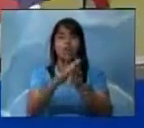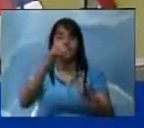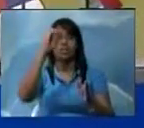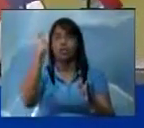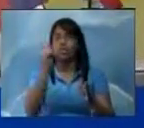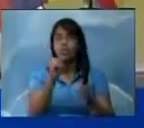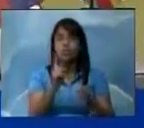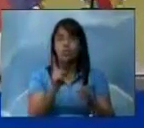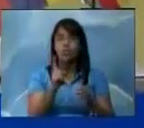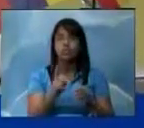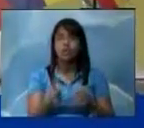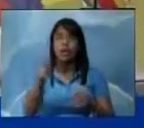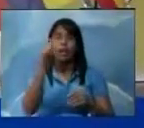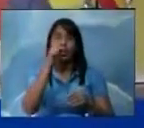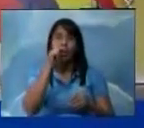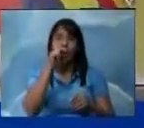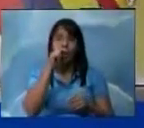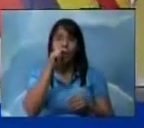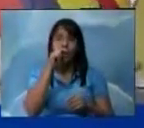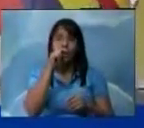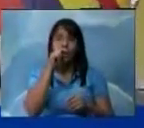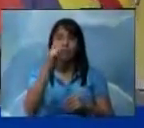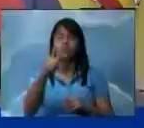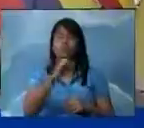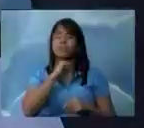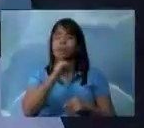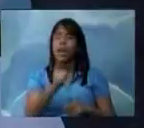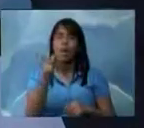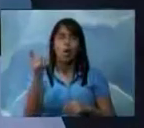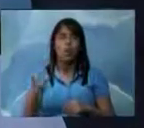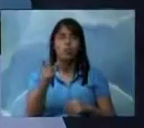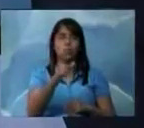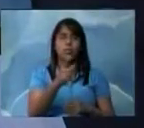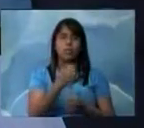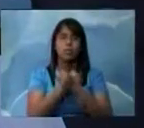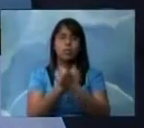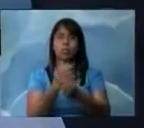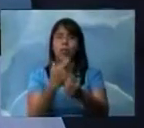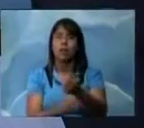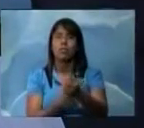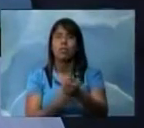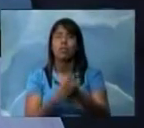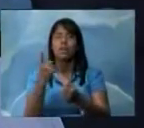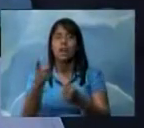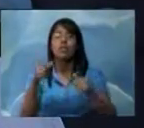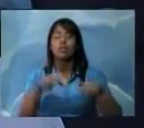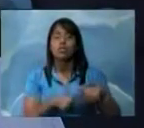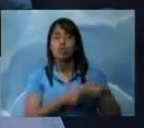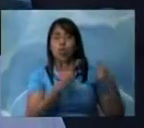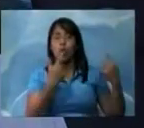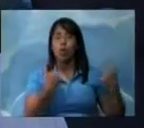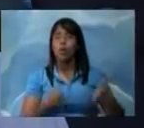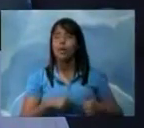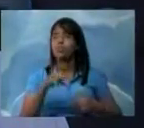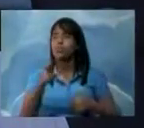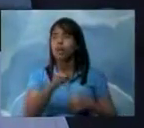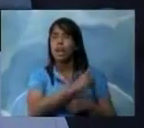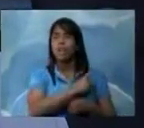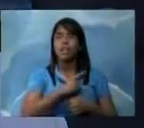Dios. Daniel era una persona, amados hermanos, que en su corazón él